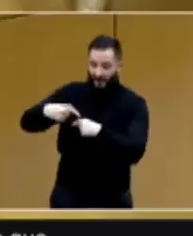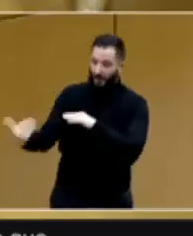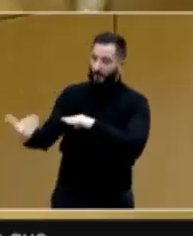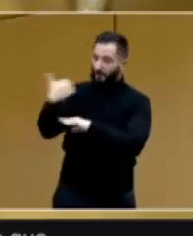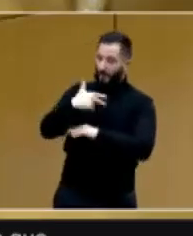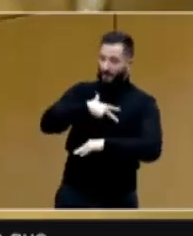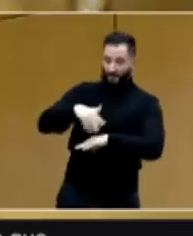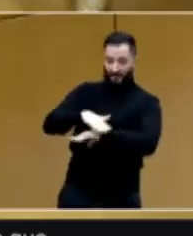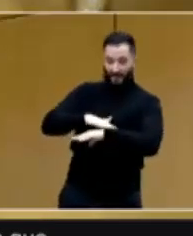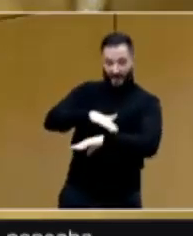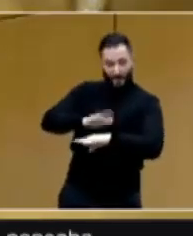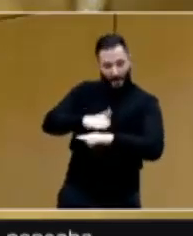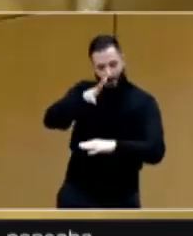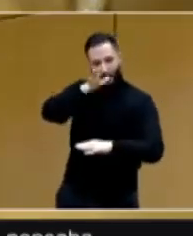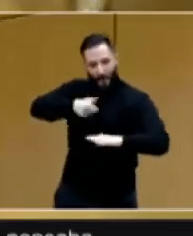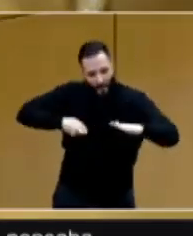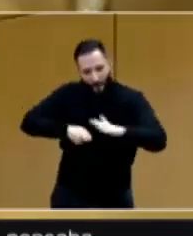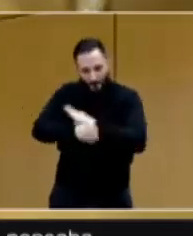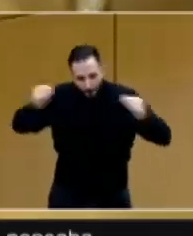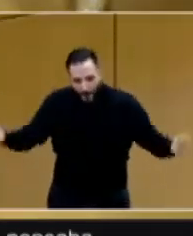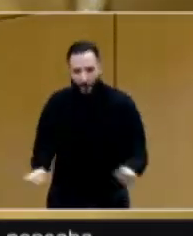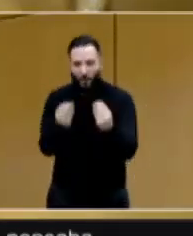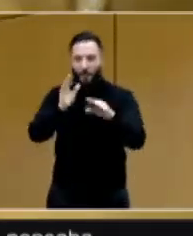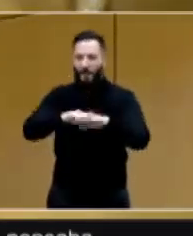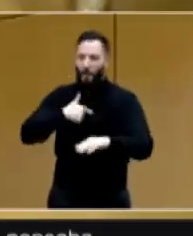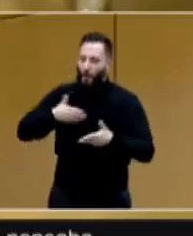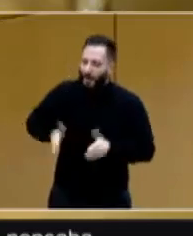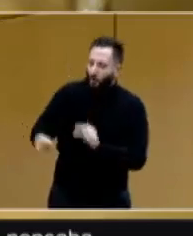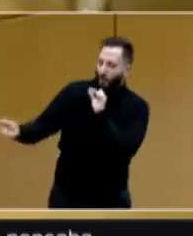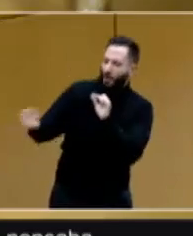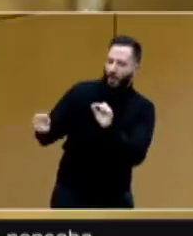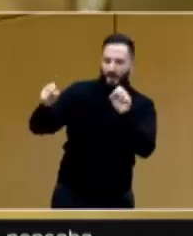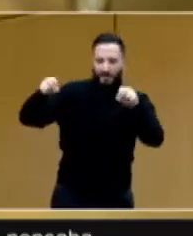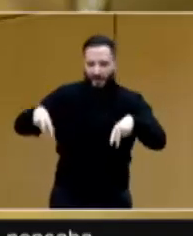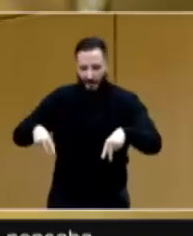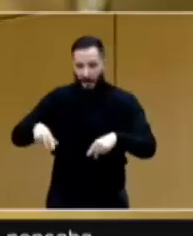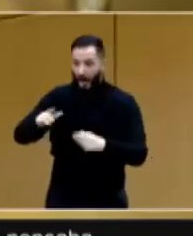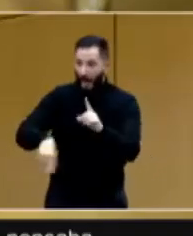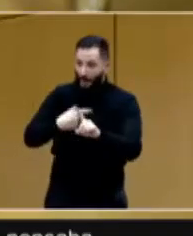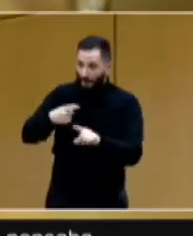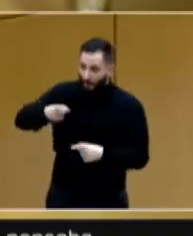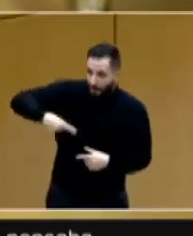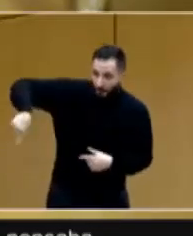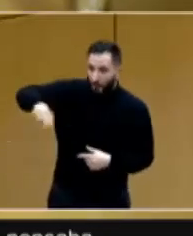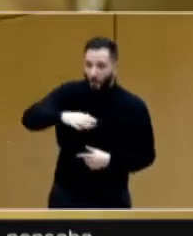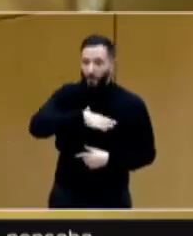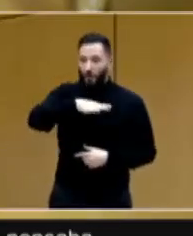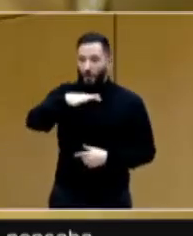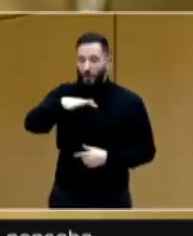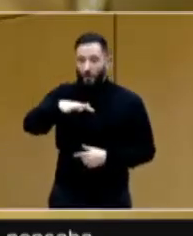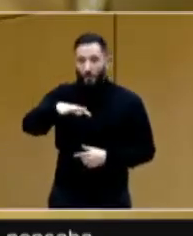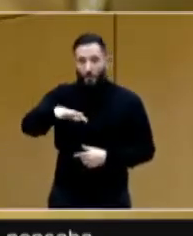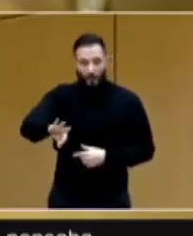usted la demanda mejor porque así no me no discuto con mi hijo y además así pues los costes Pues eran gratis y lo hacíamos